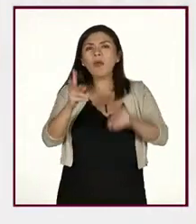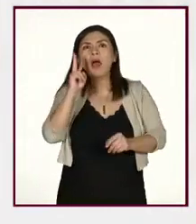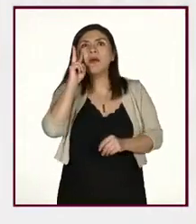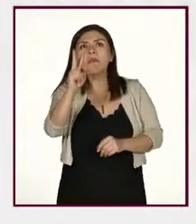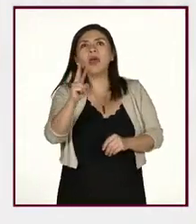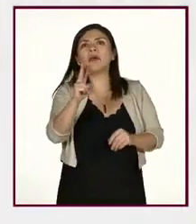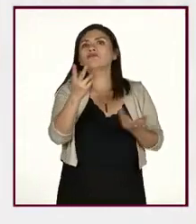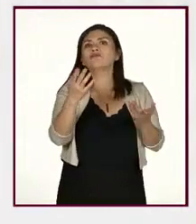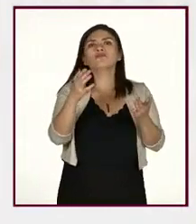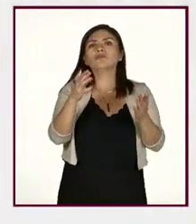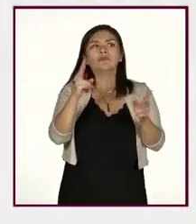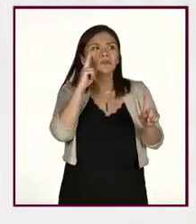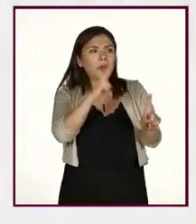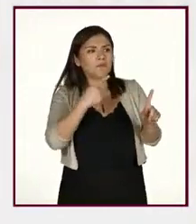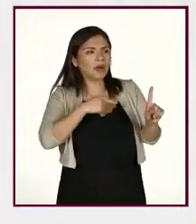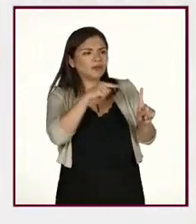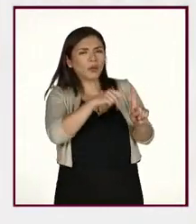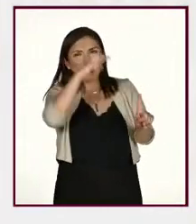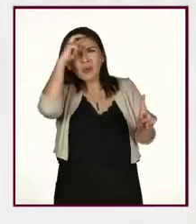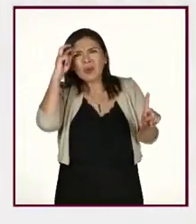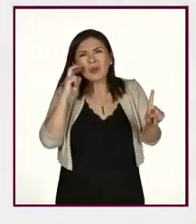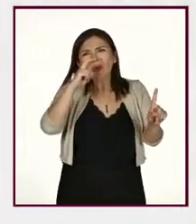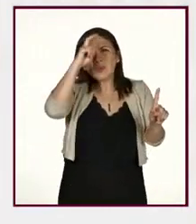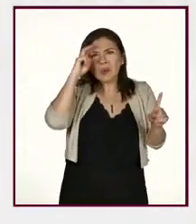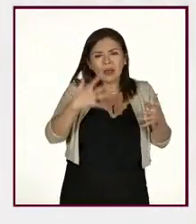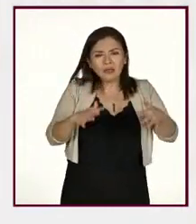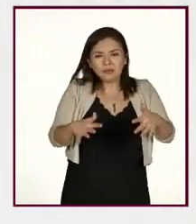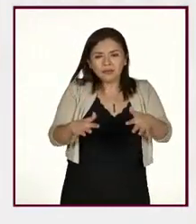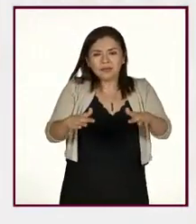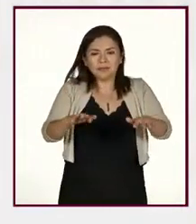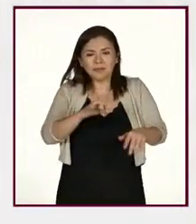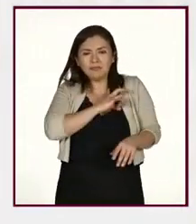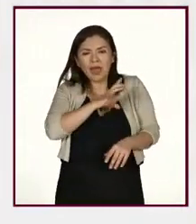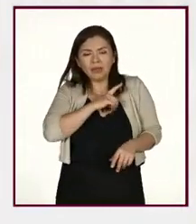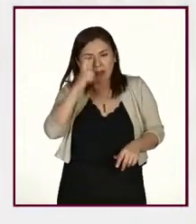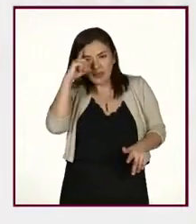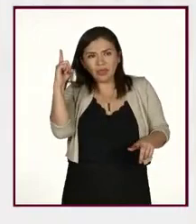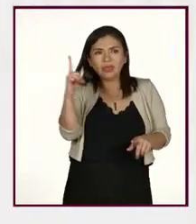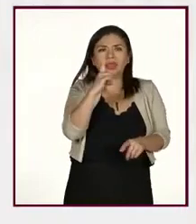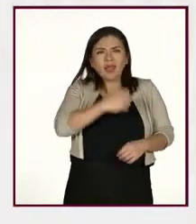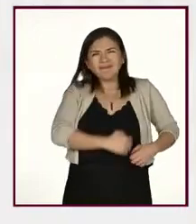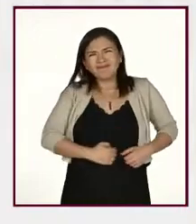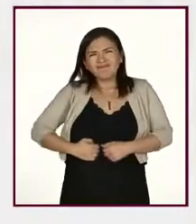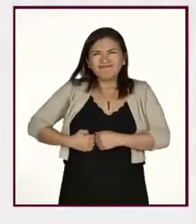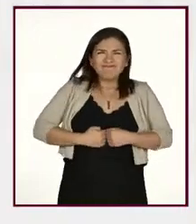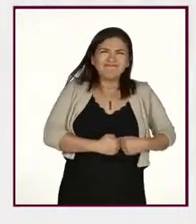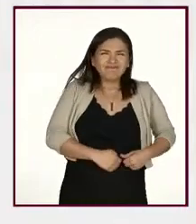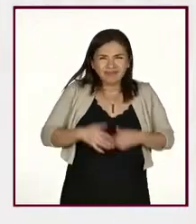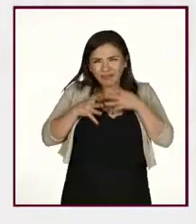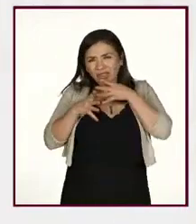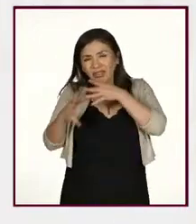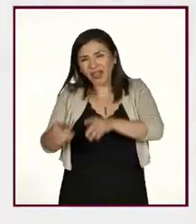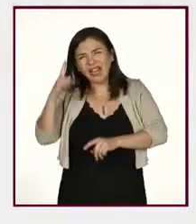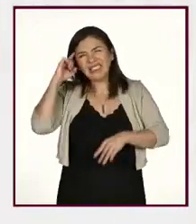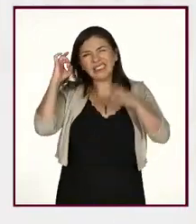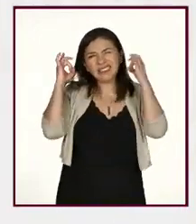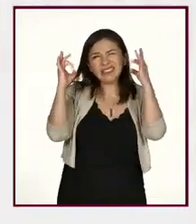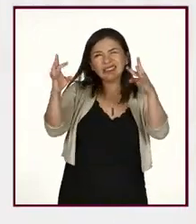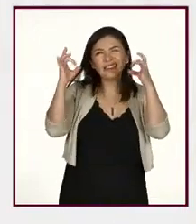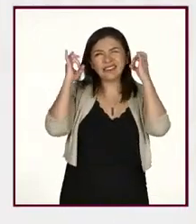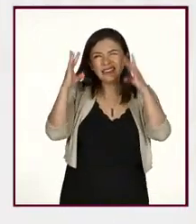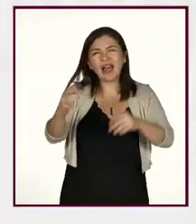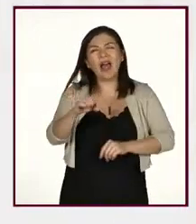en los niños pues estas sudoraciones, el temblor, mareos, náusea, dolores de cabeza, aumento